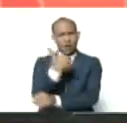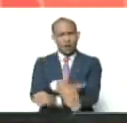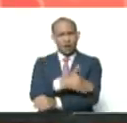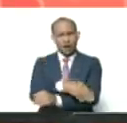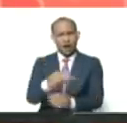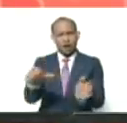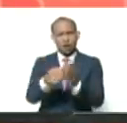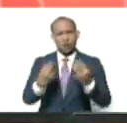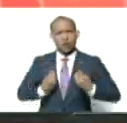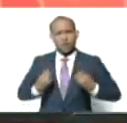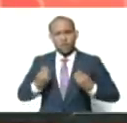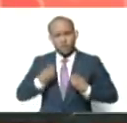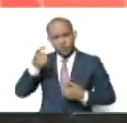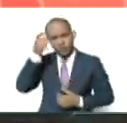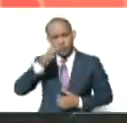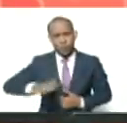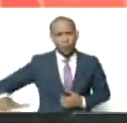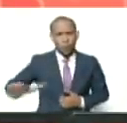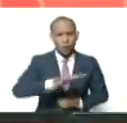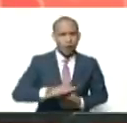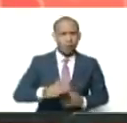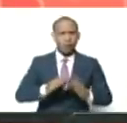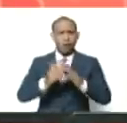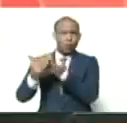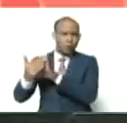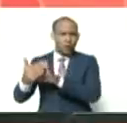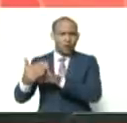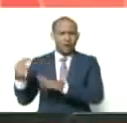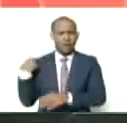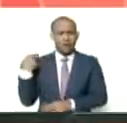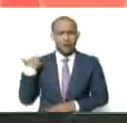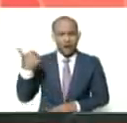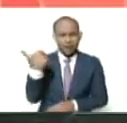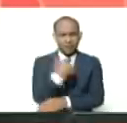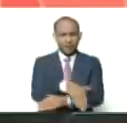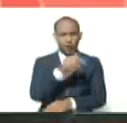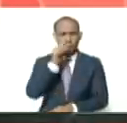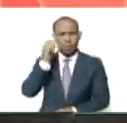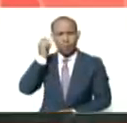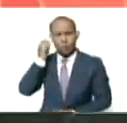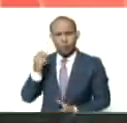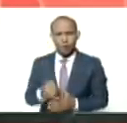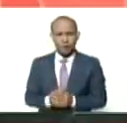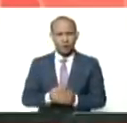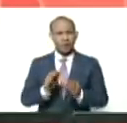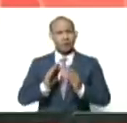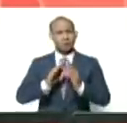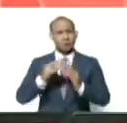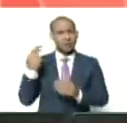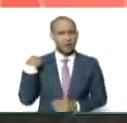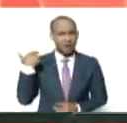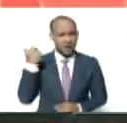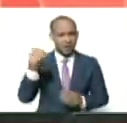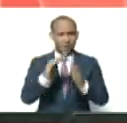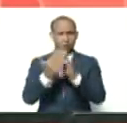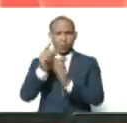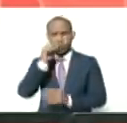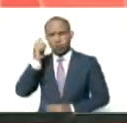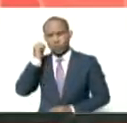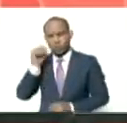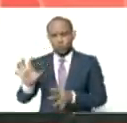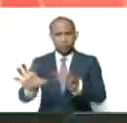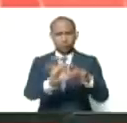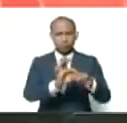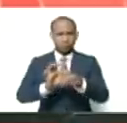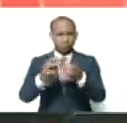el pueblo, a la comunidad. Tiene jefes y jefas de calle, jefes y jefas de comunidad. Tiene las unidades de